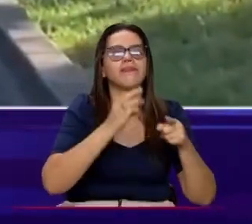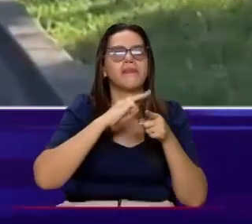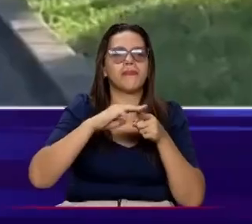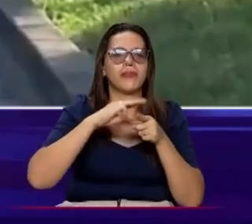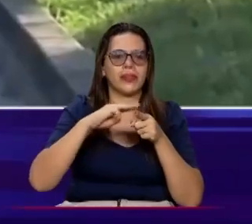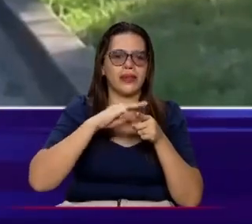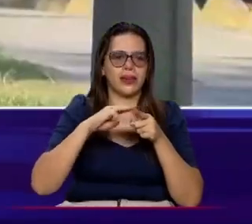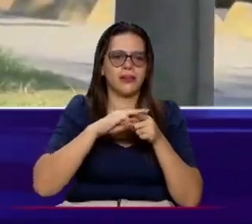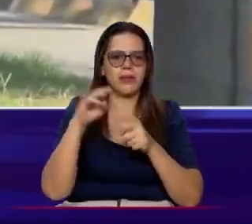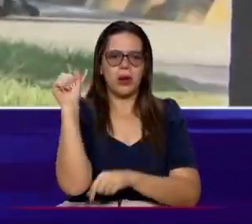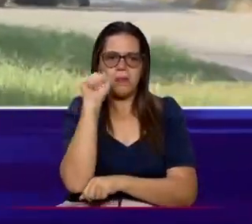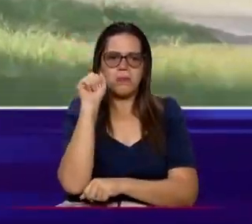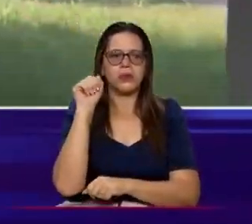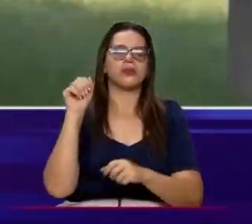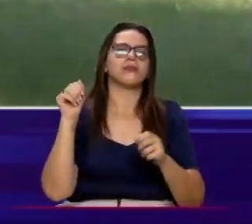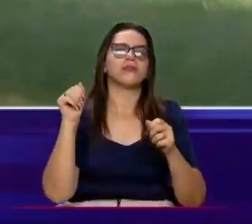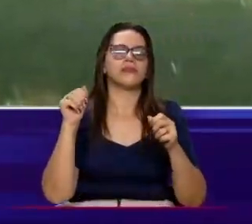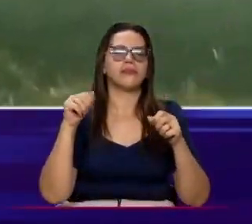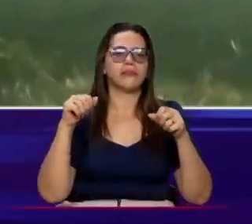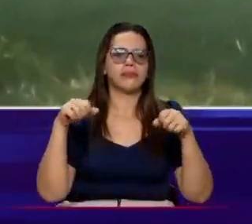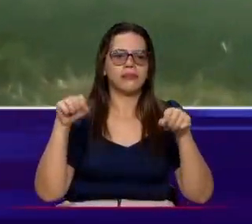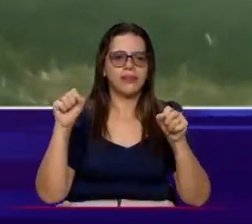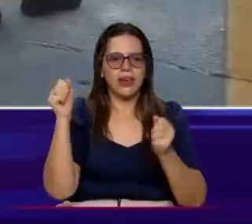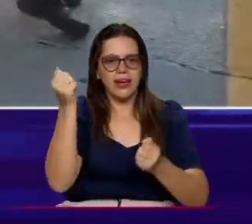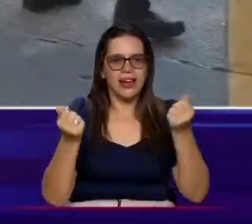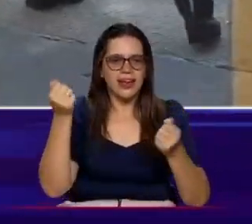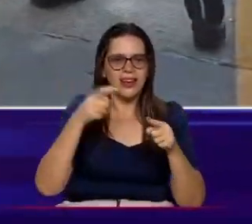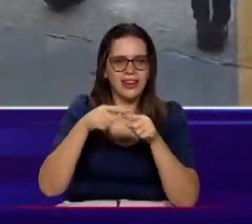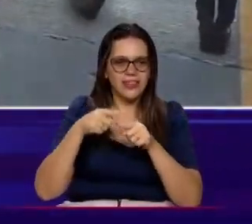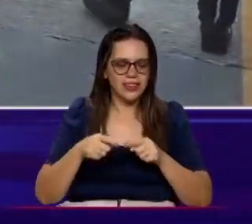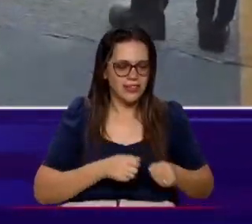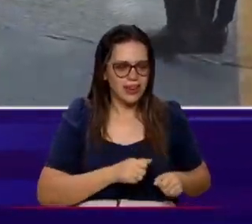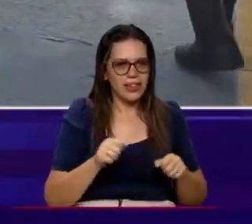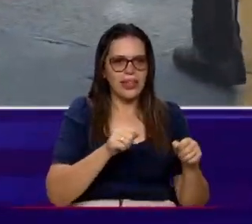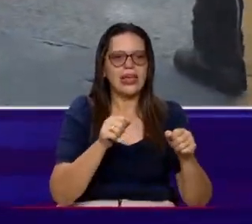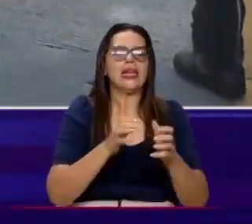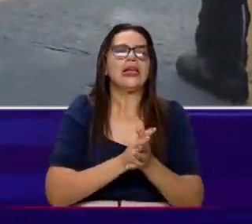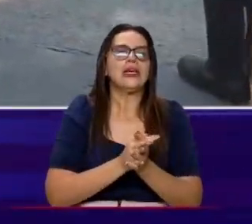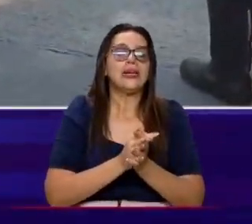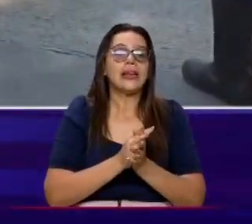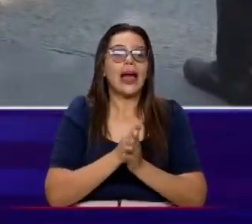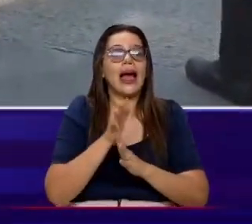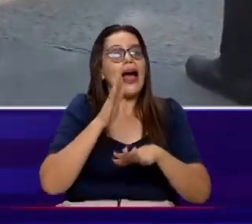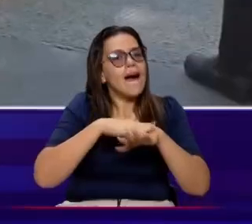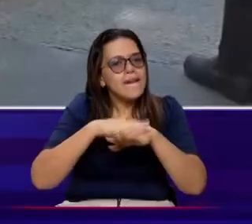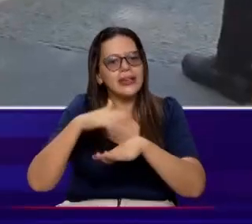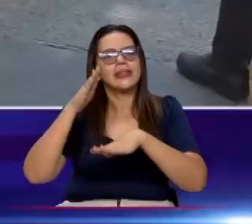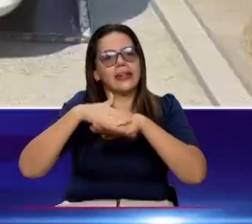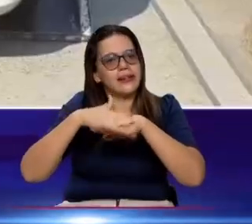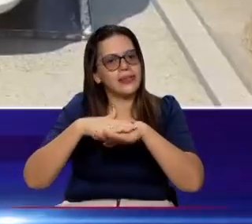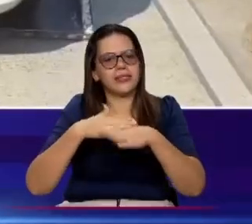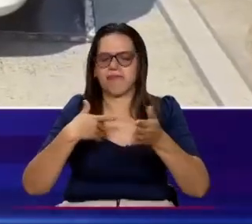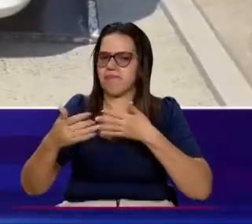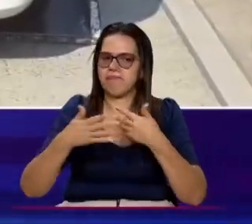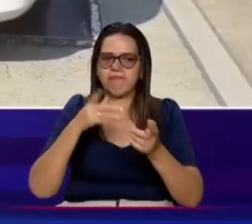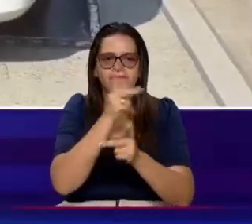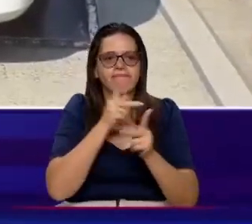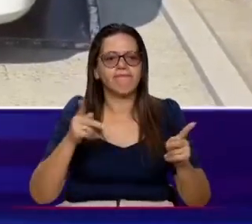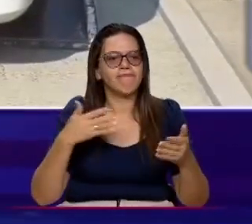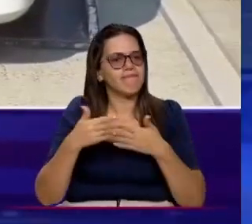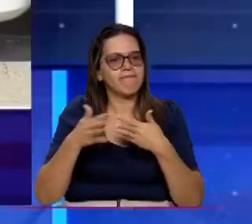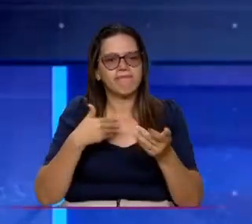usted lo decía, a pesar de las diferentes campañas realizadas, continúan las imprudencias y falta de conciencia en las